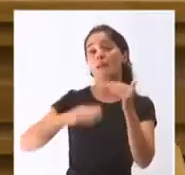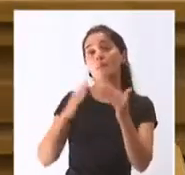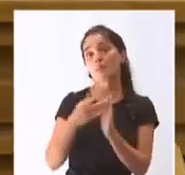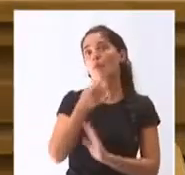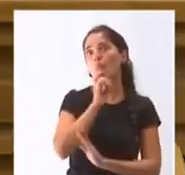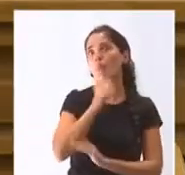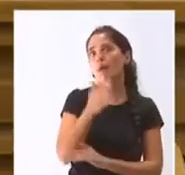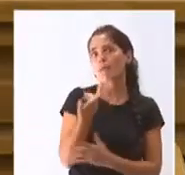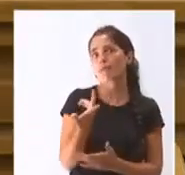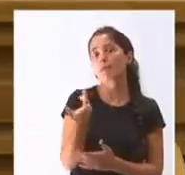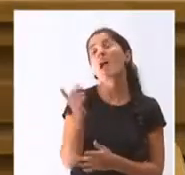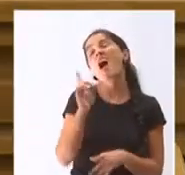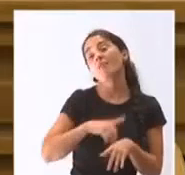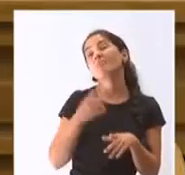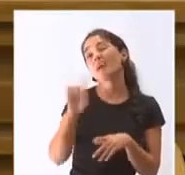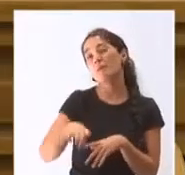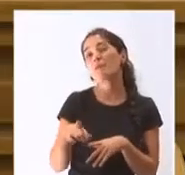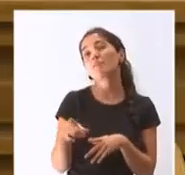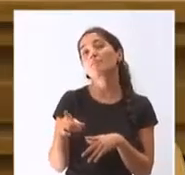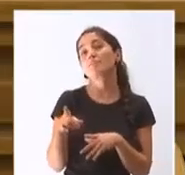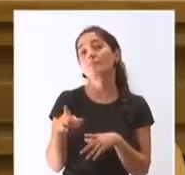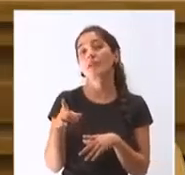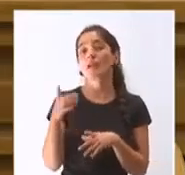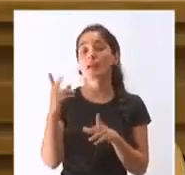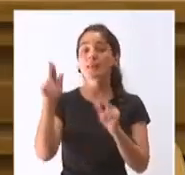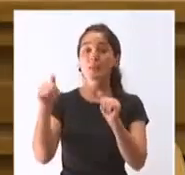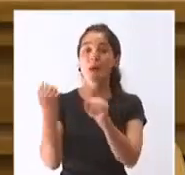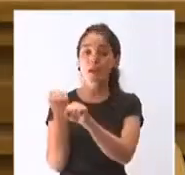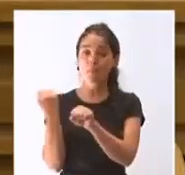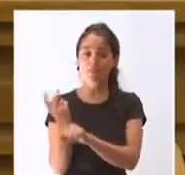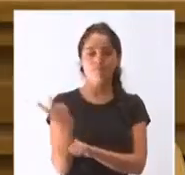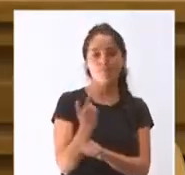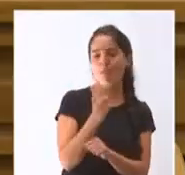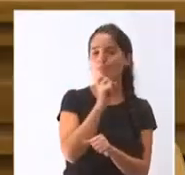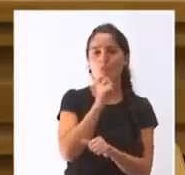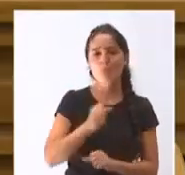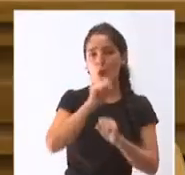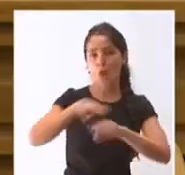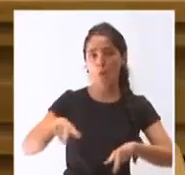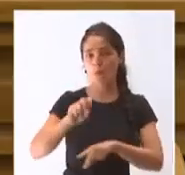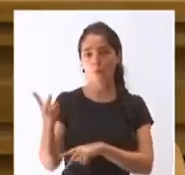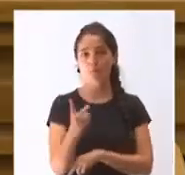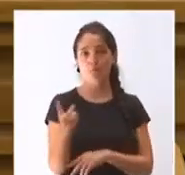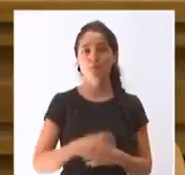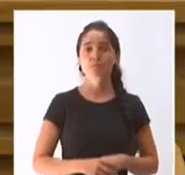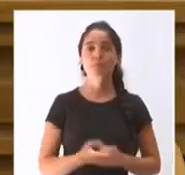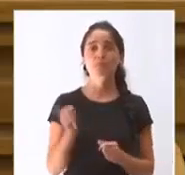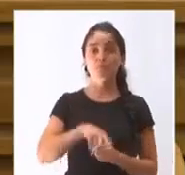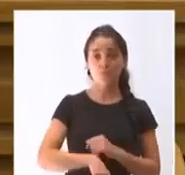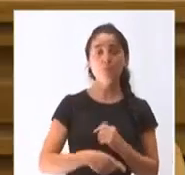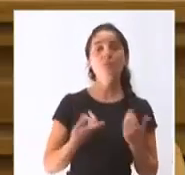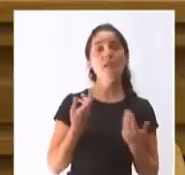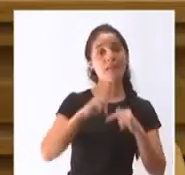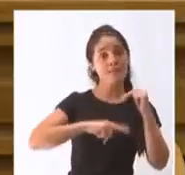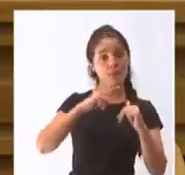empleo en definitiva señorías seguiremos el requiere en la gestión de las infraestructuras y en las demandas